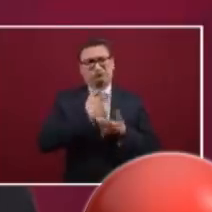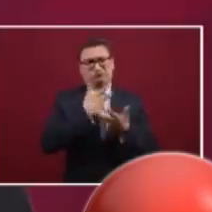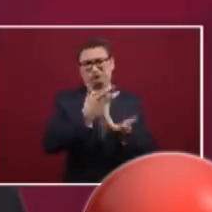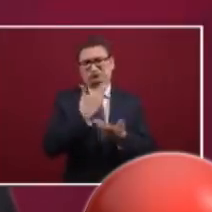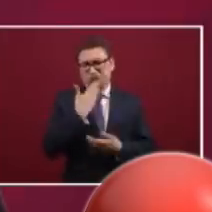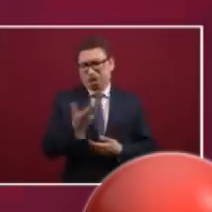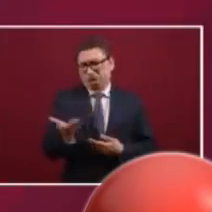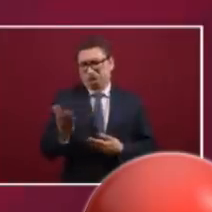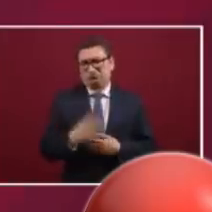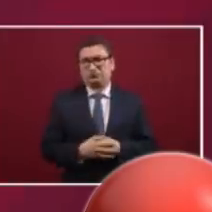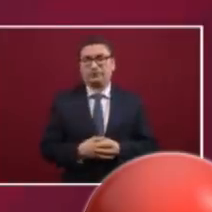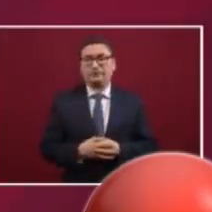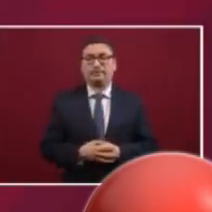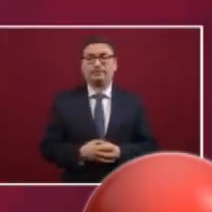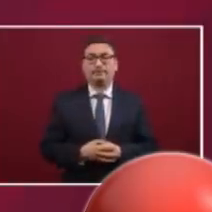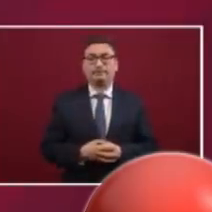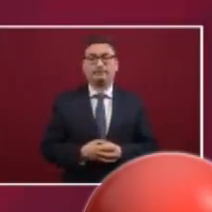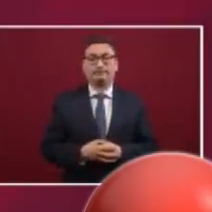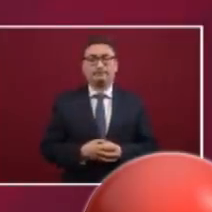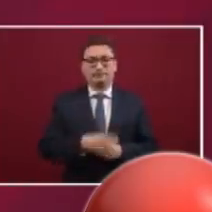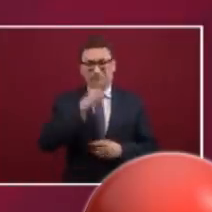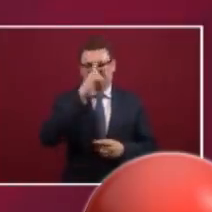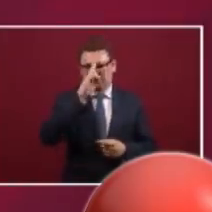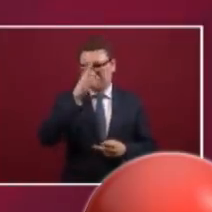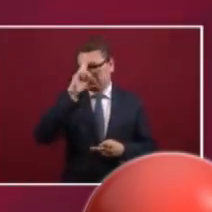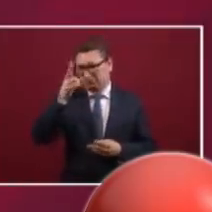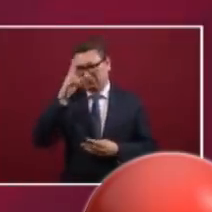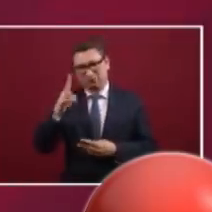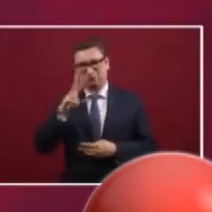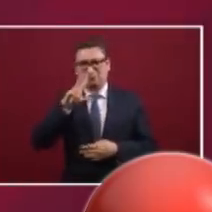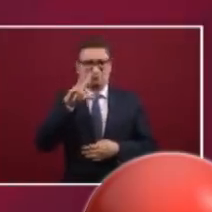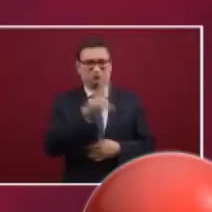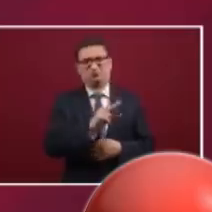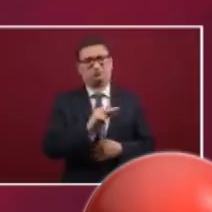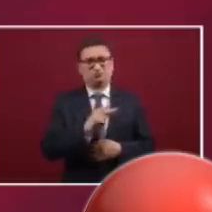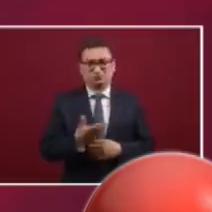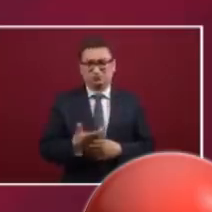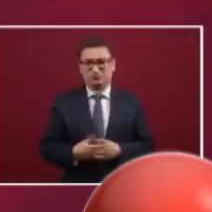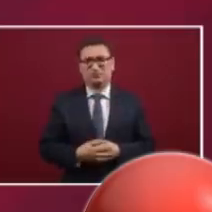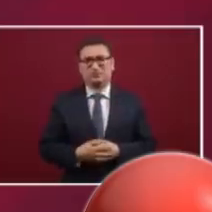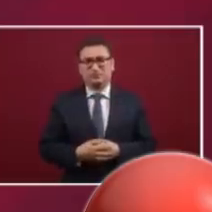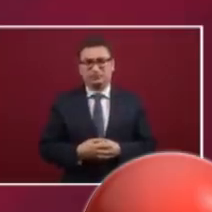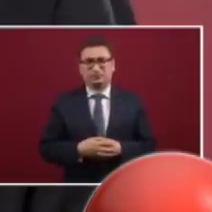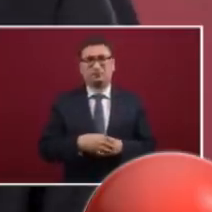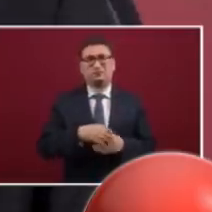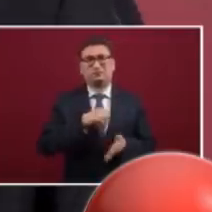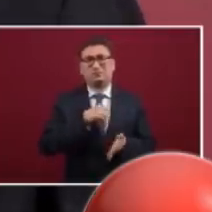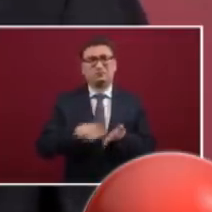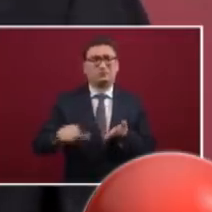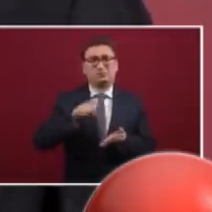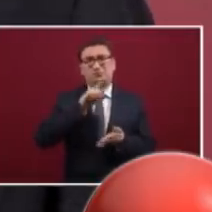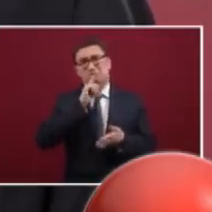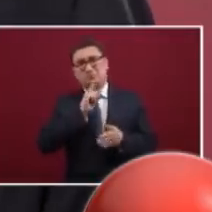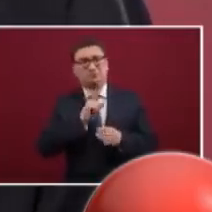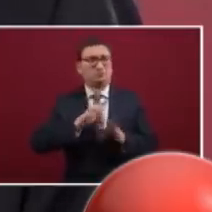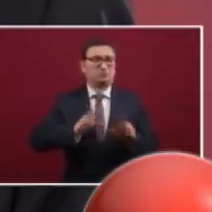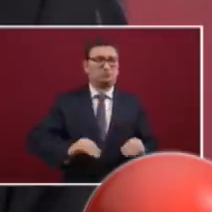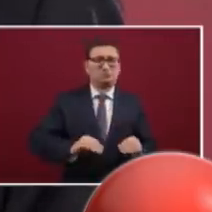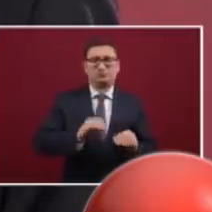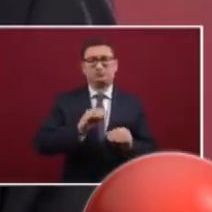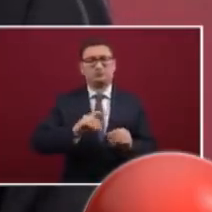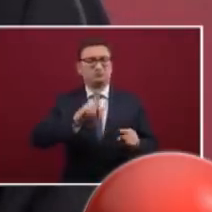manifestarse. Prohibido prohibir, y no va a haber censura para